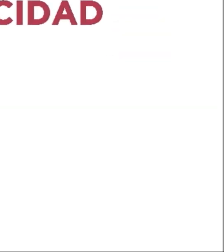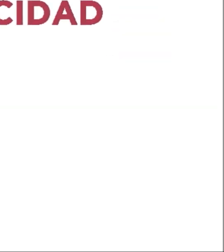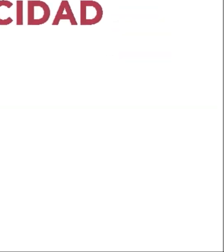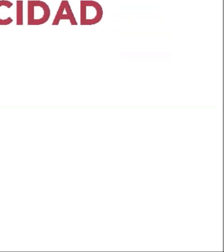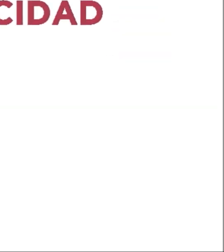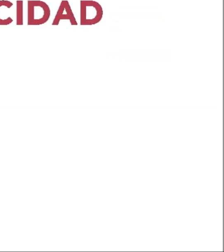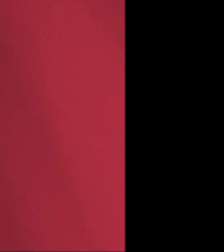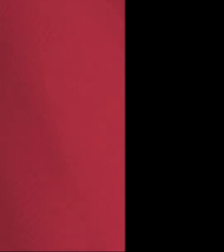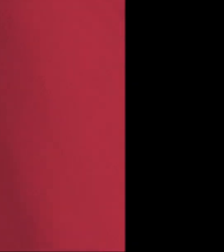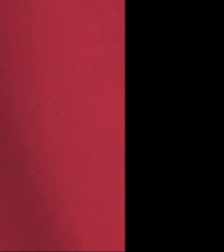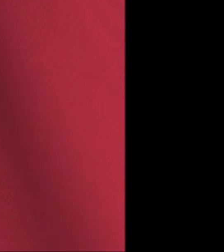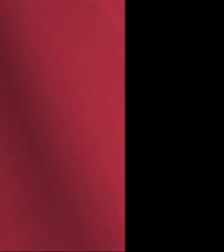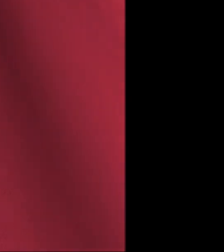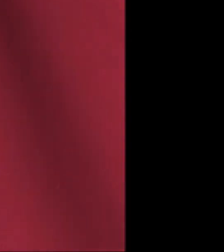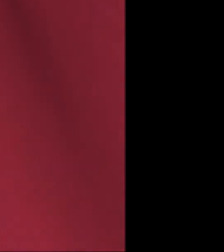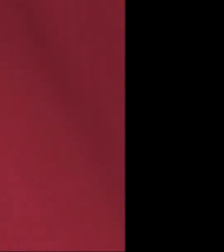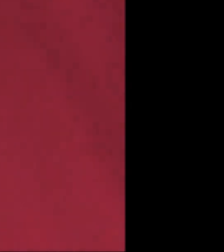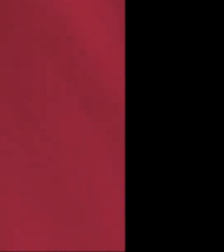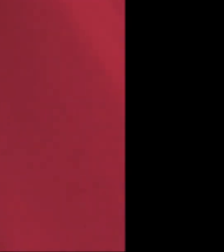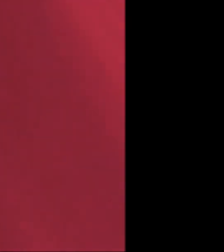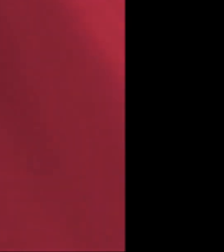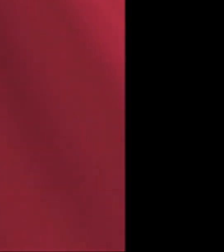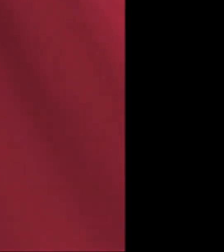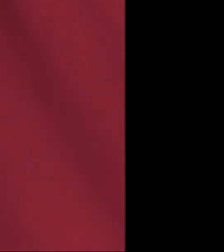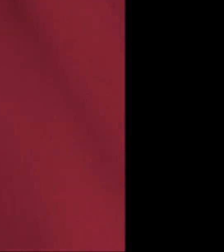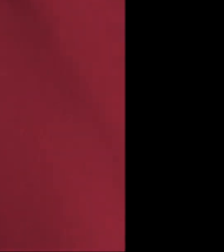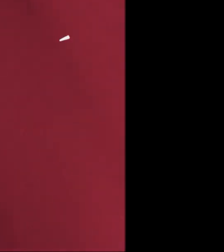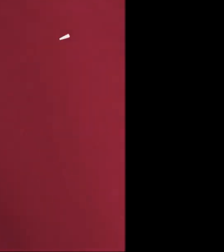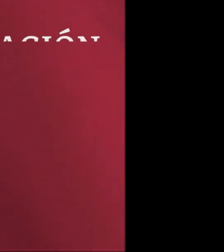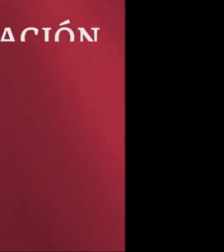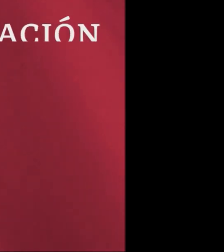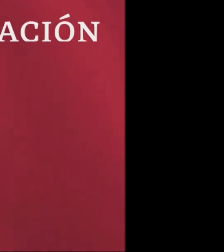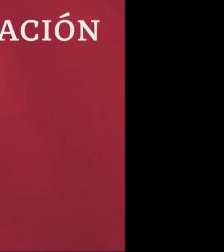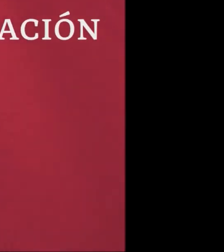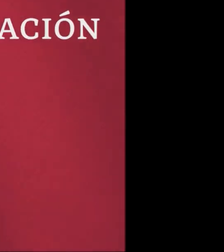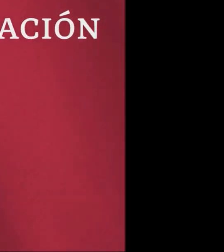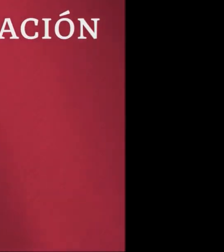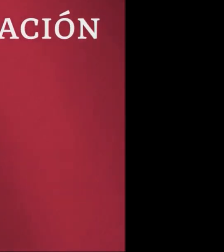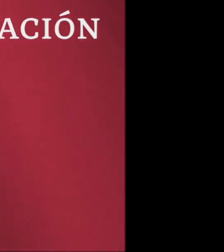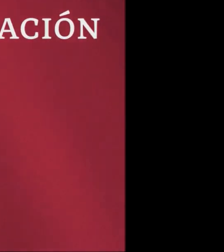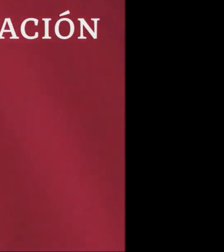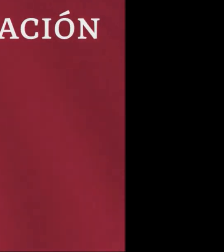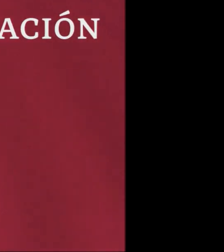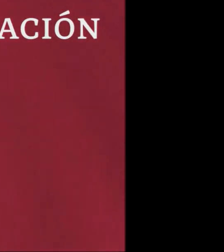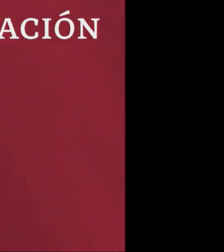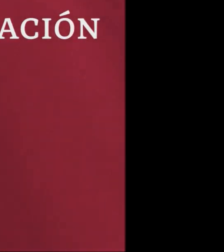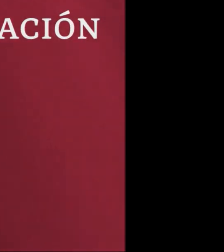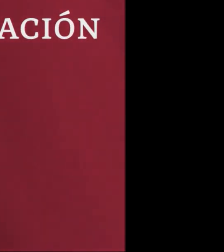Gobierno de México.